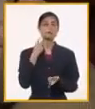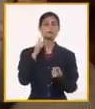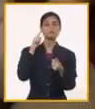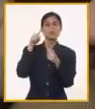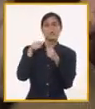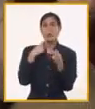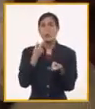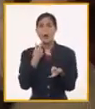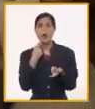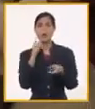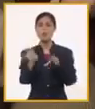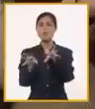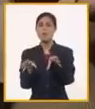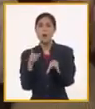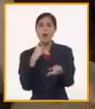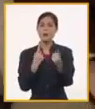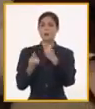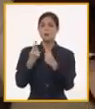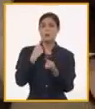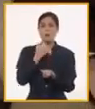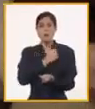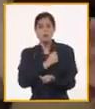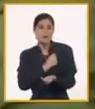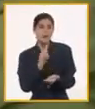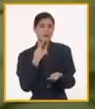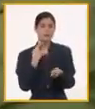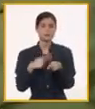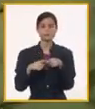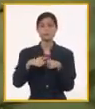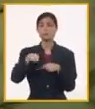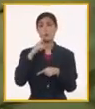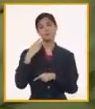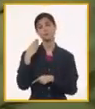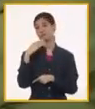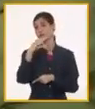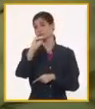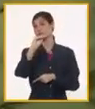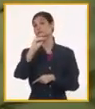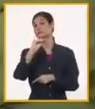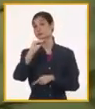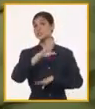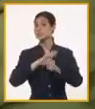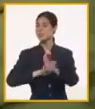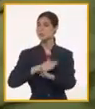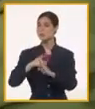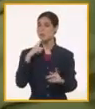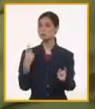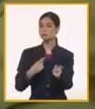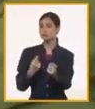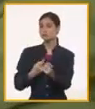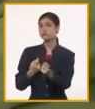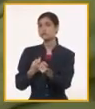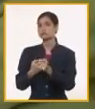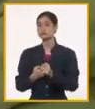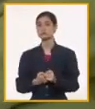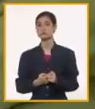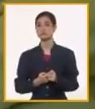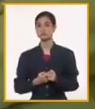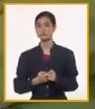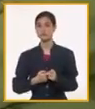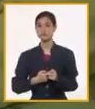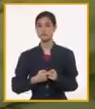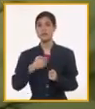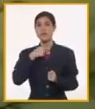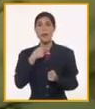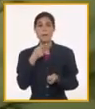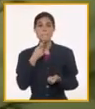territorio, con su propósito de ir a la guerra después, ¿no? Y fue para Vega Alta. Vega Alta era un